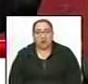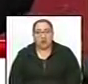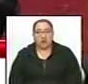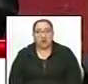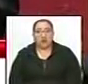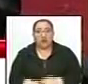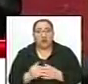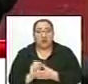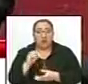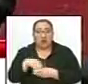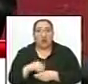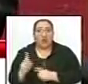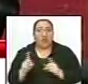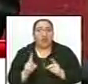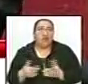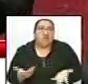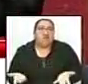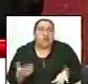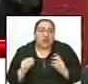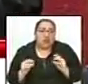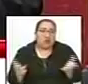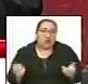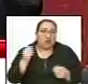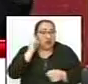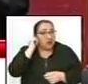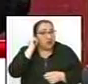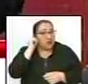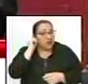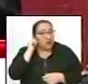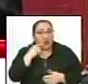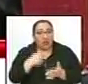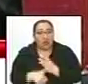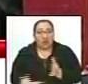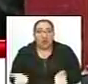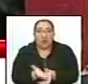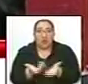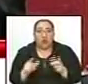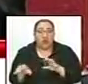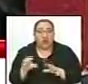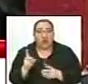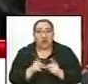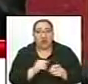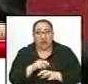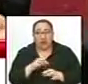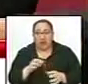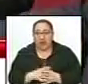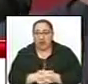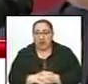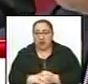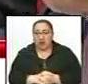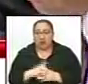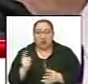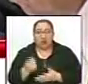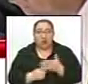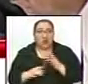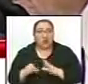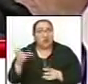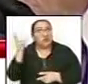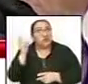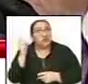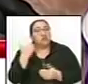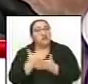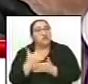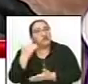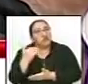completamente parte de un debate, sino de qué debato. Tengo los documentos, Leo. Cuando hacemos el debate en el Pleno, lo primero que hacemos es escuchar